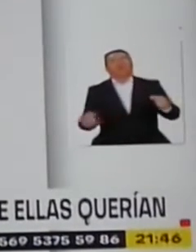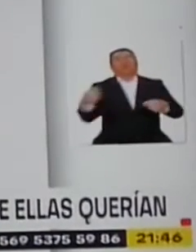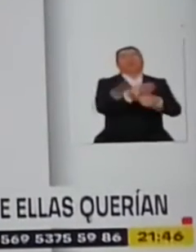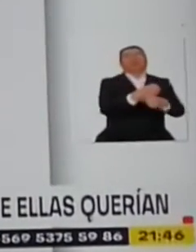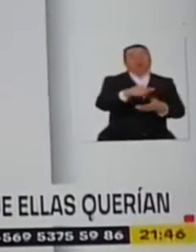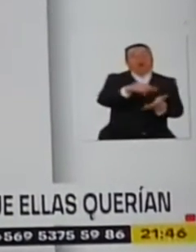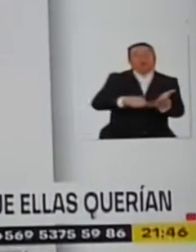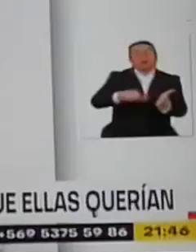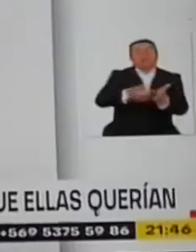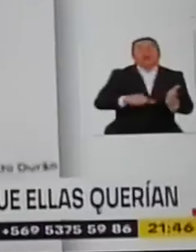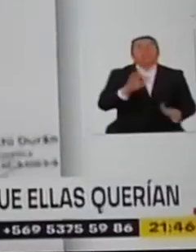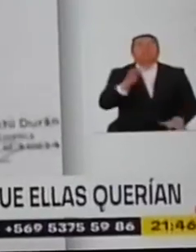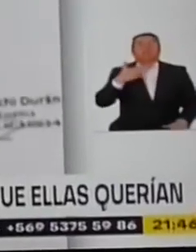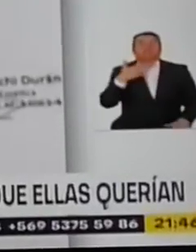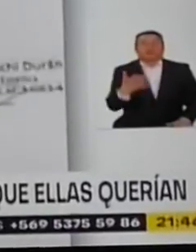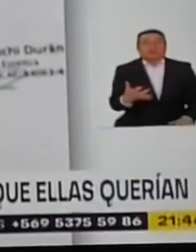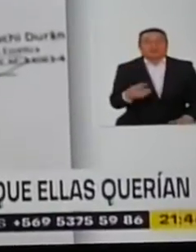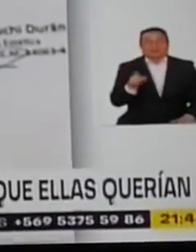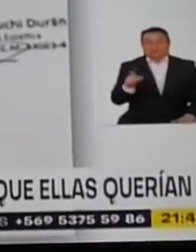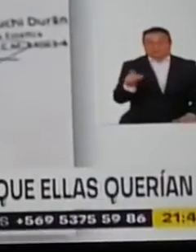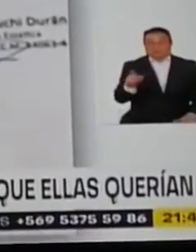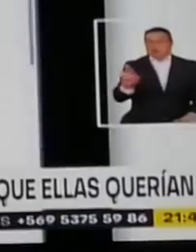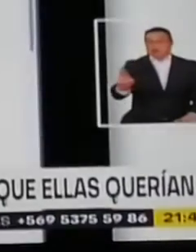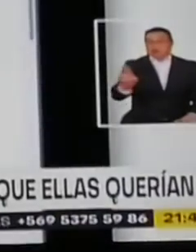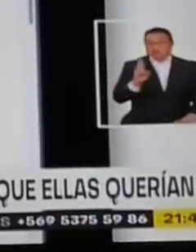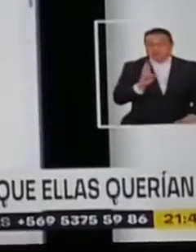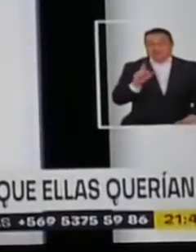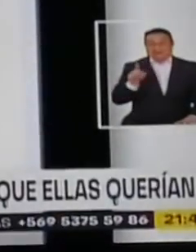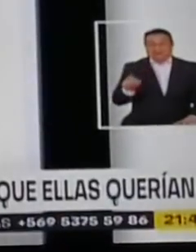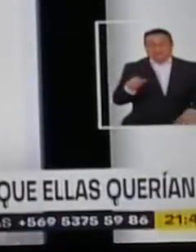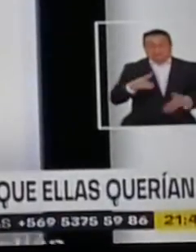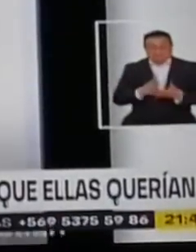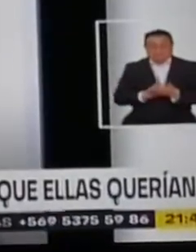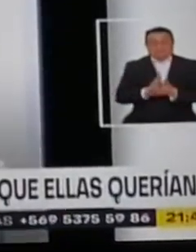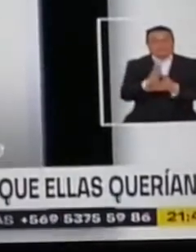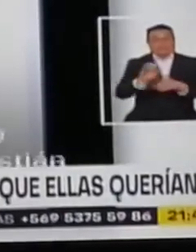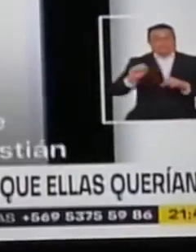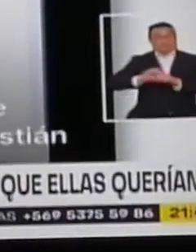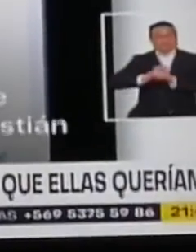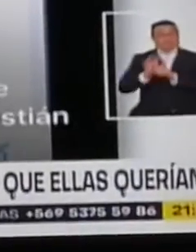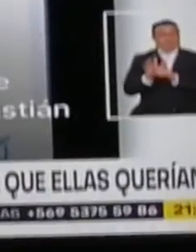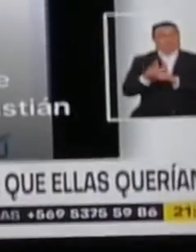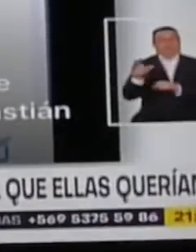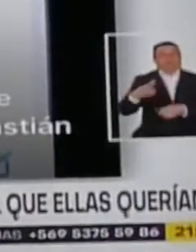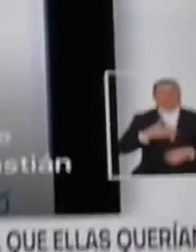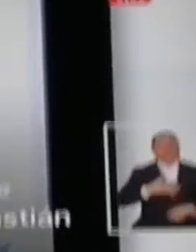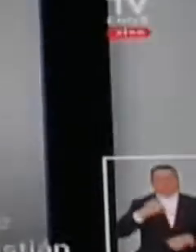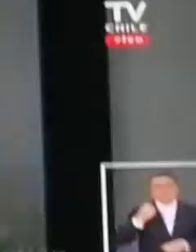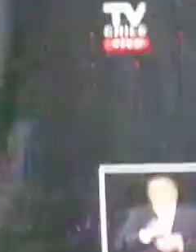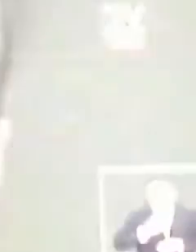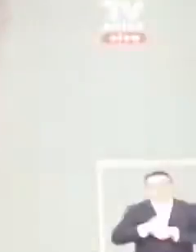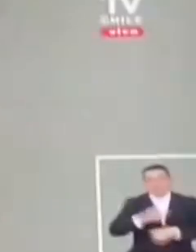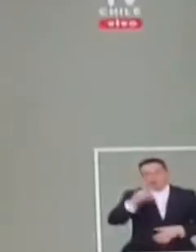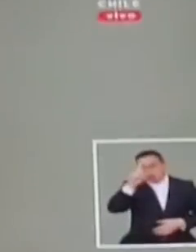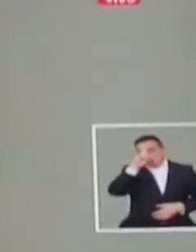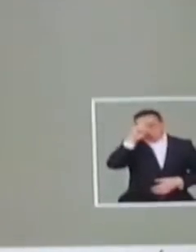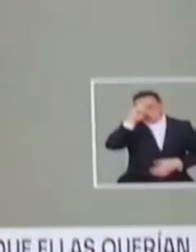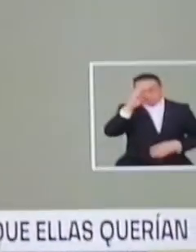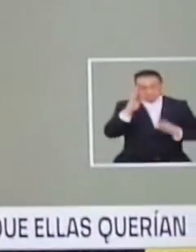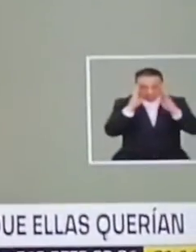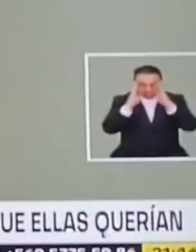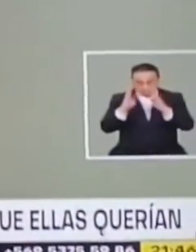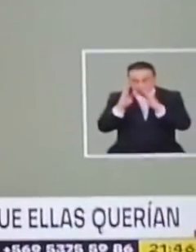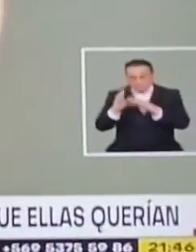pacientes. El mismo profesional nos respondió que desde que comenzó la pandemia está trabajando en un hospital